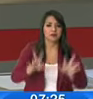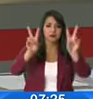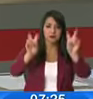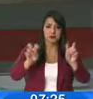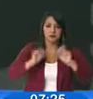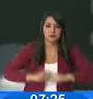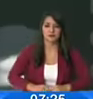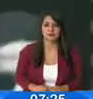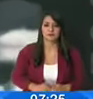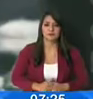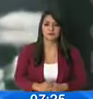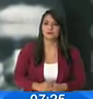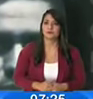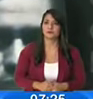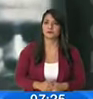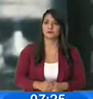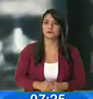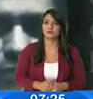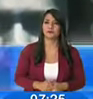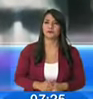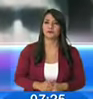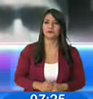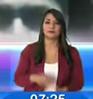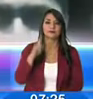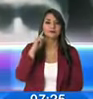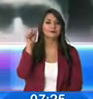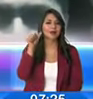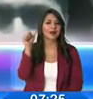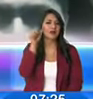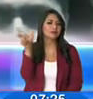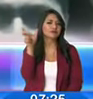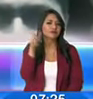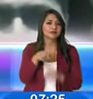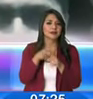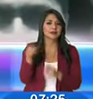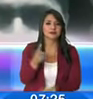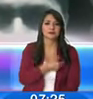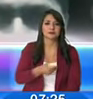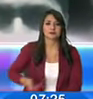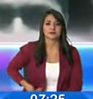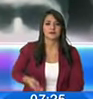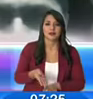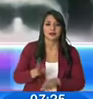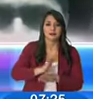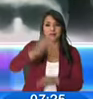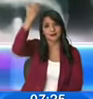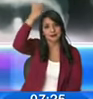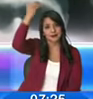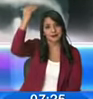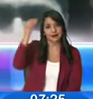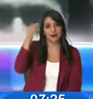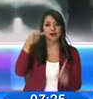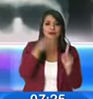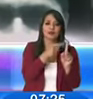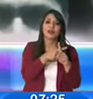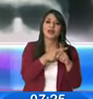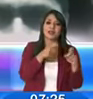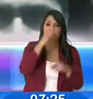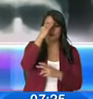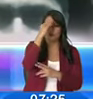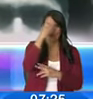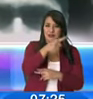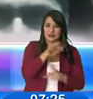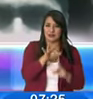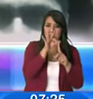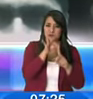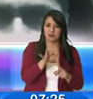Miremos. Tras la filtración del audio en el que se escucha al expresidente de la Asamblea José Serrano y al ex agente Raúl Chicaiza hablar del